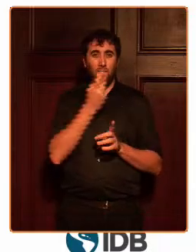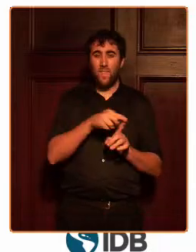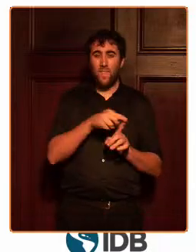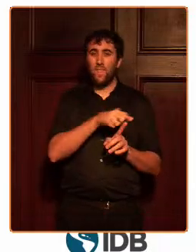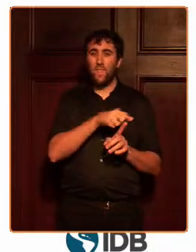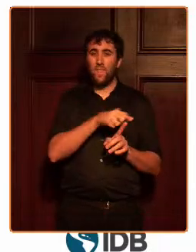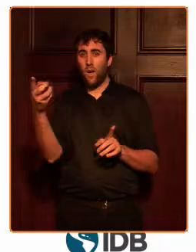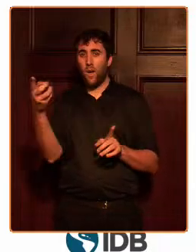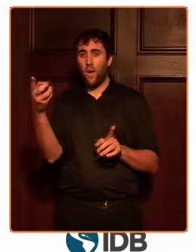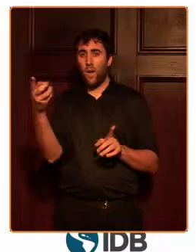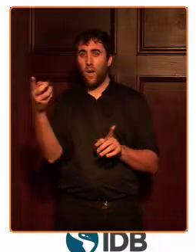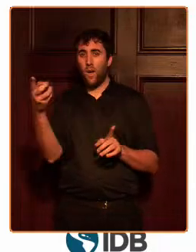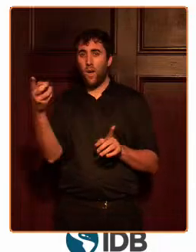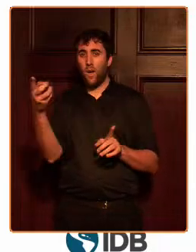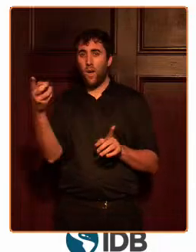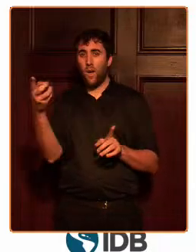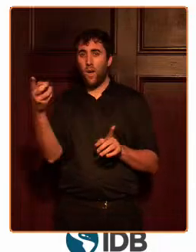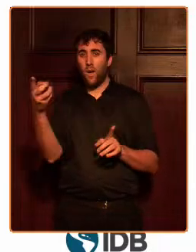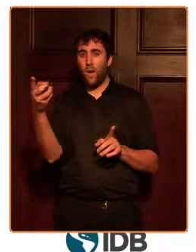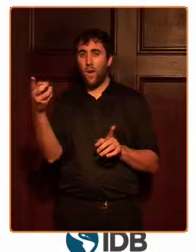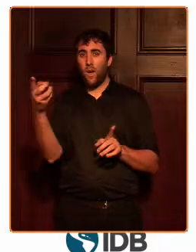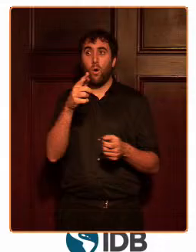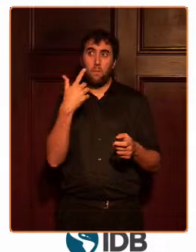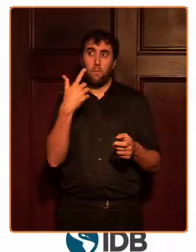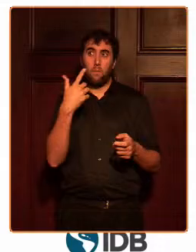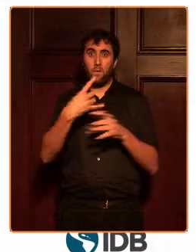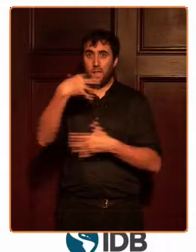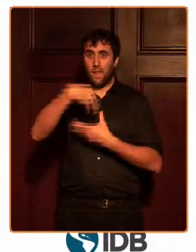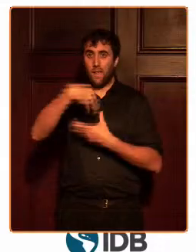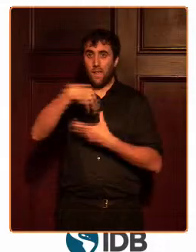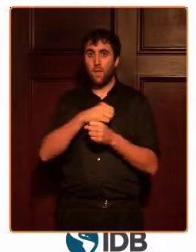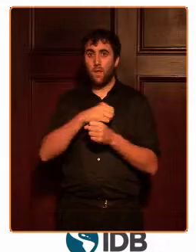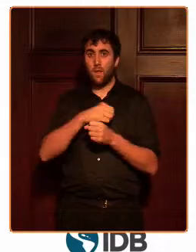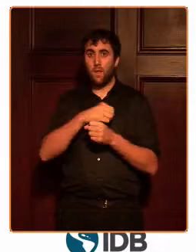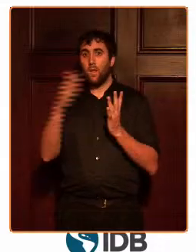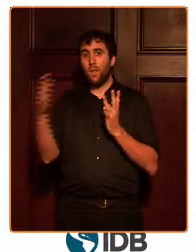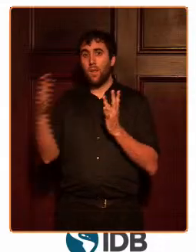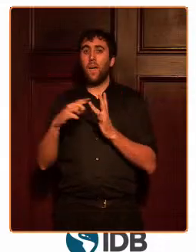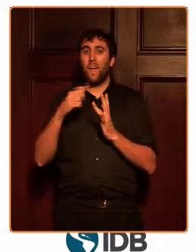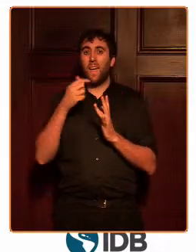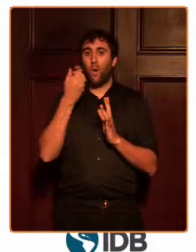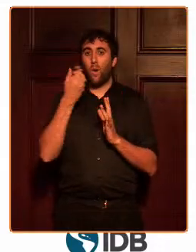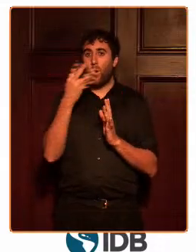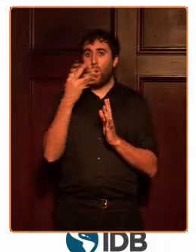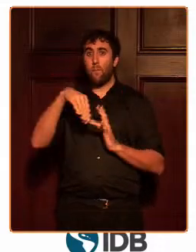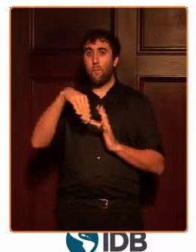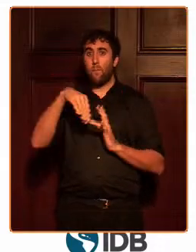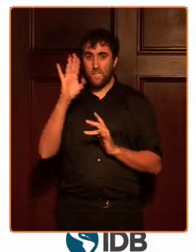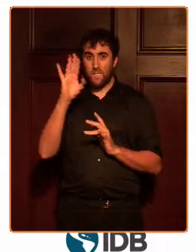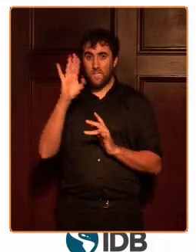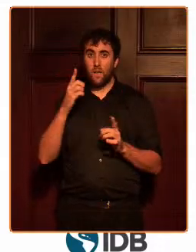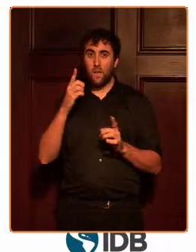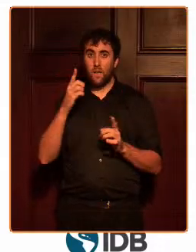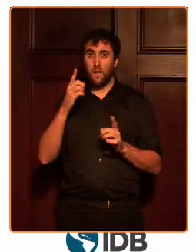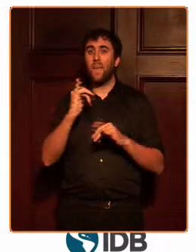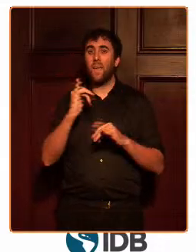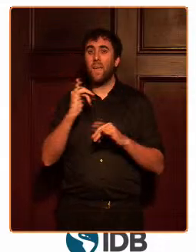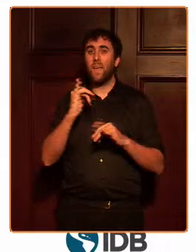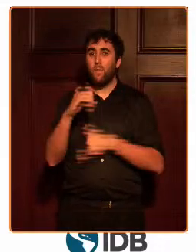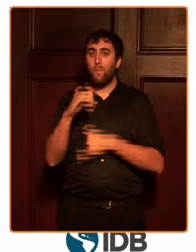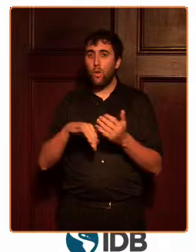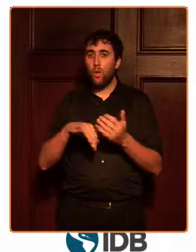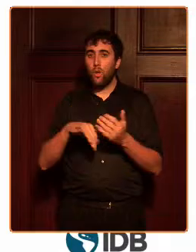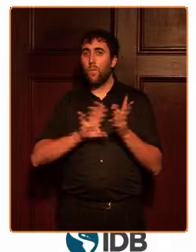el trabajo y usos profesionales. La generación X y en adelante lo utiliza más para información